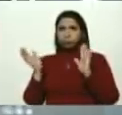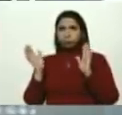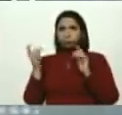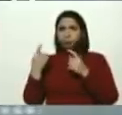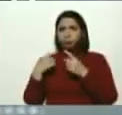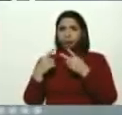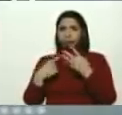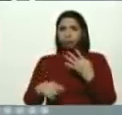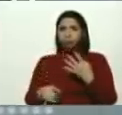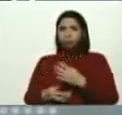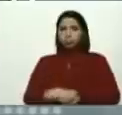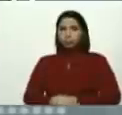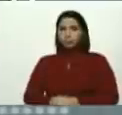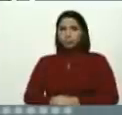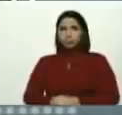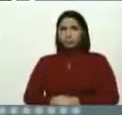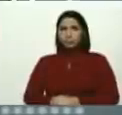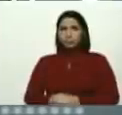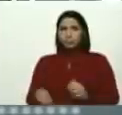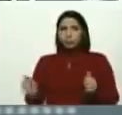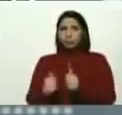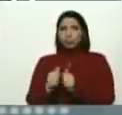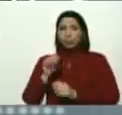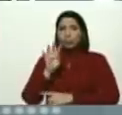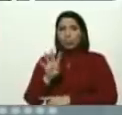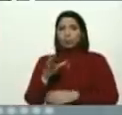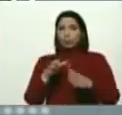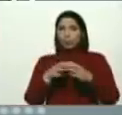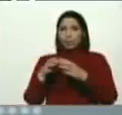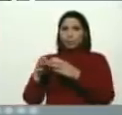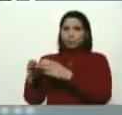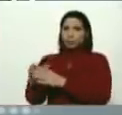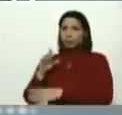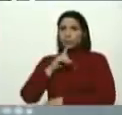manos con los cuatro partidos del llamado G4.